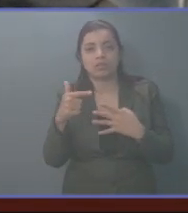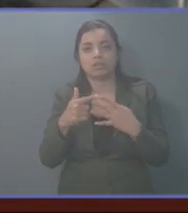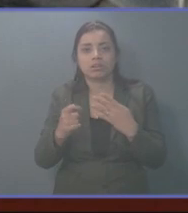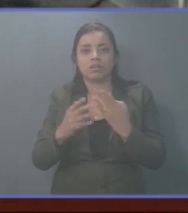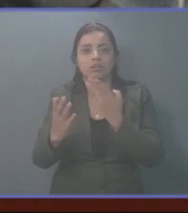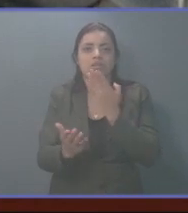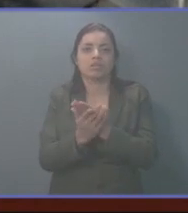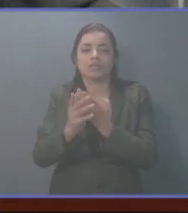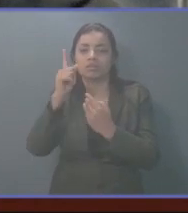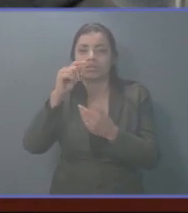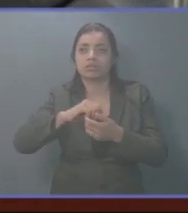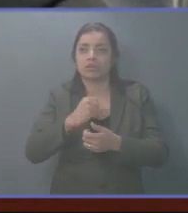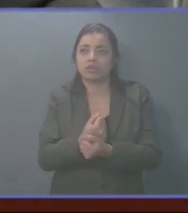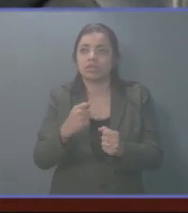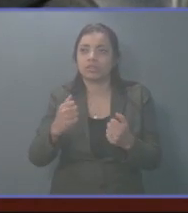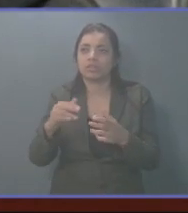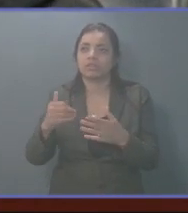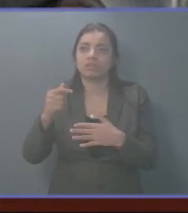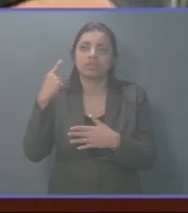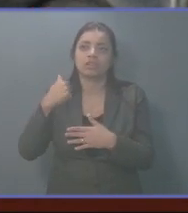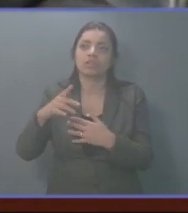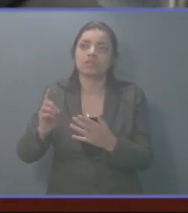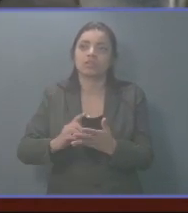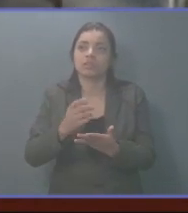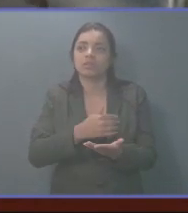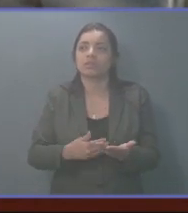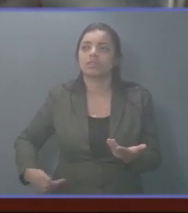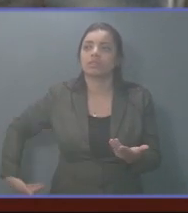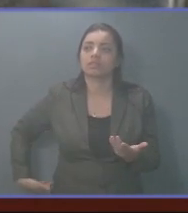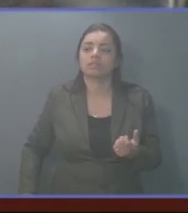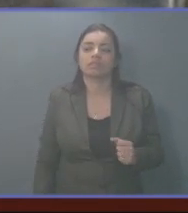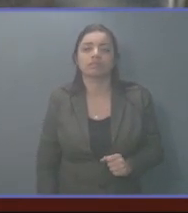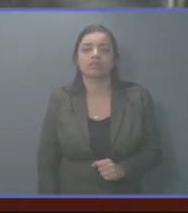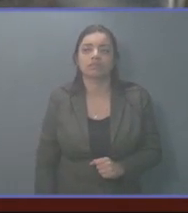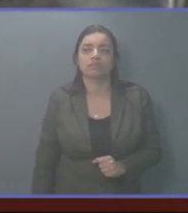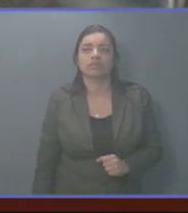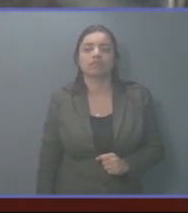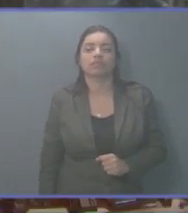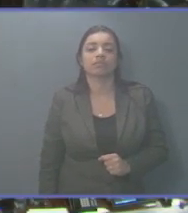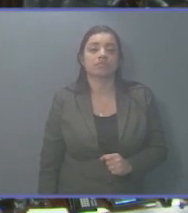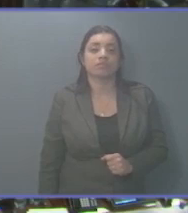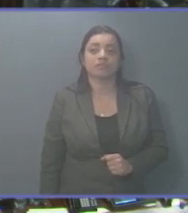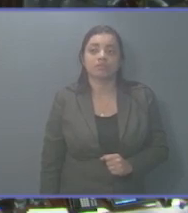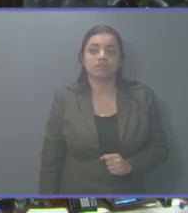decreto de Unión Libertad y tiene la firma de varios diputados, señor presidente.